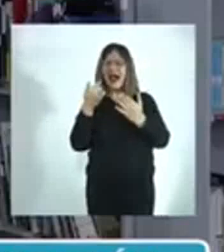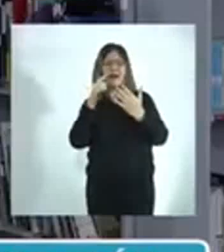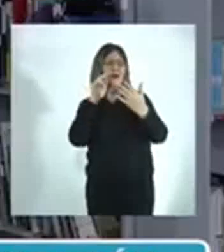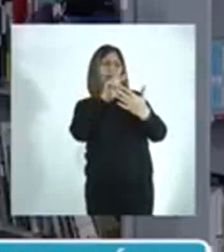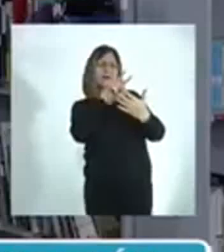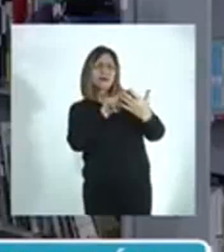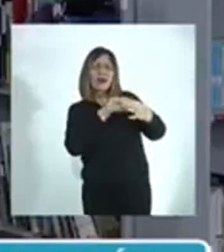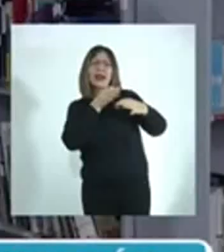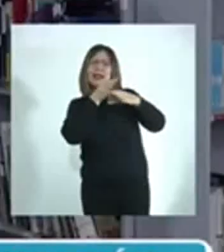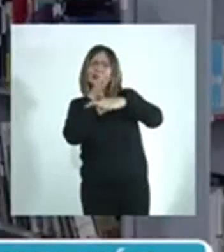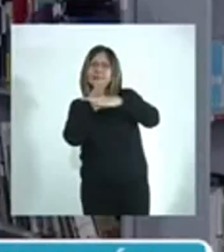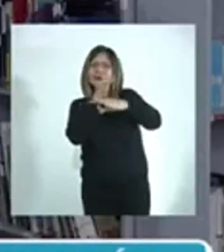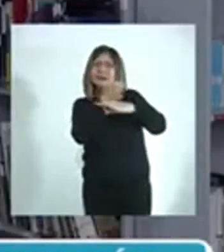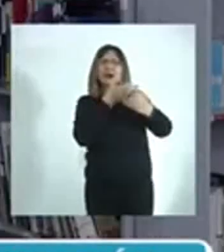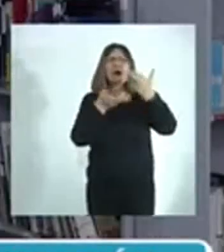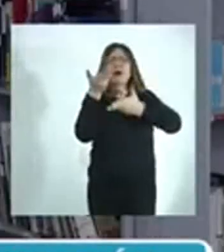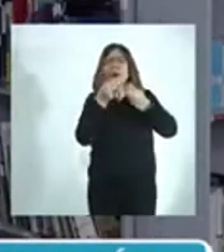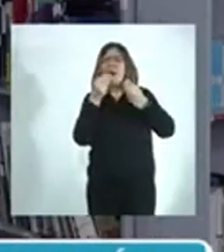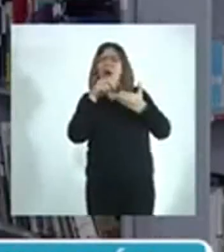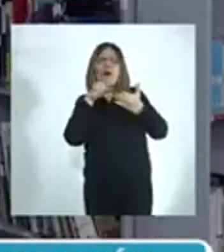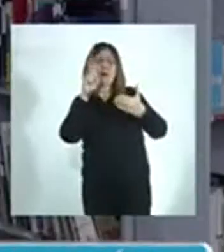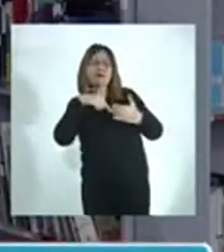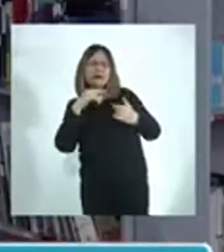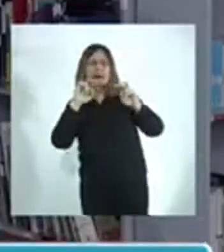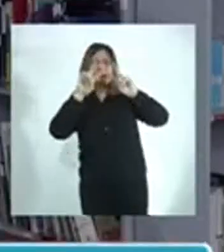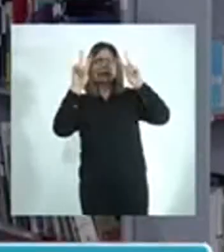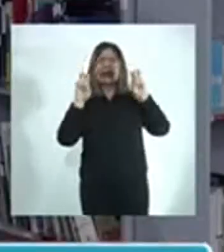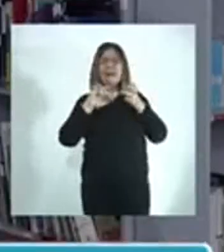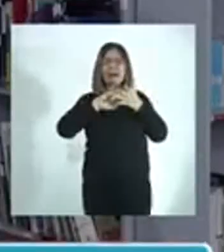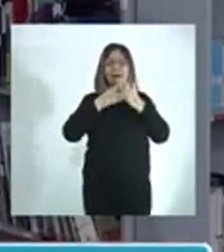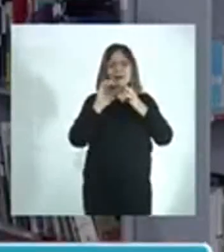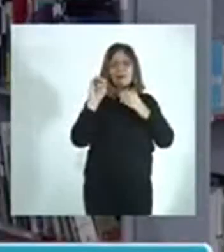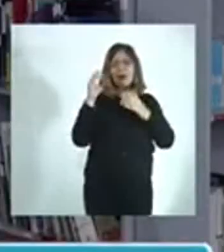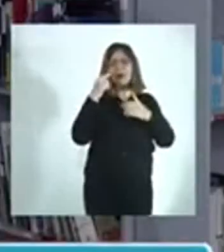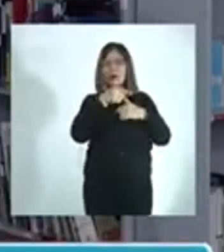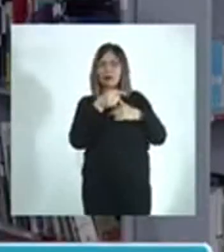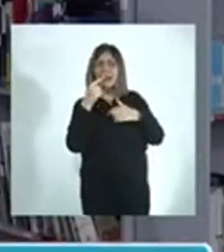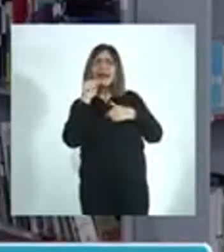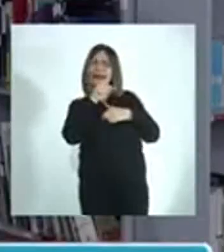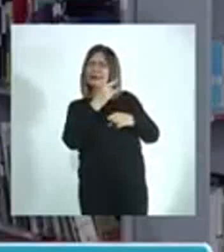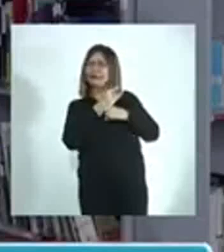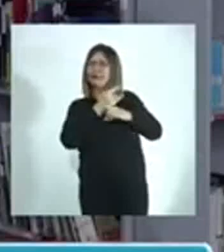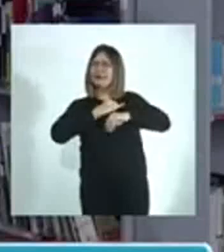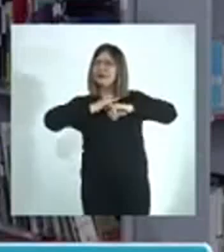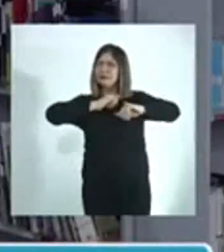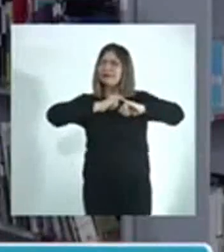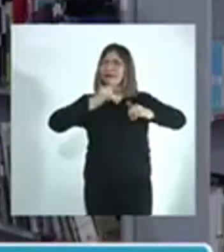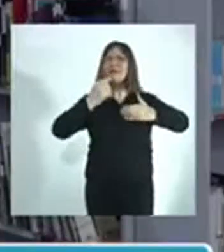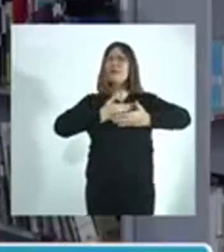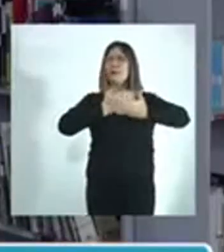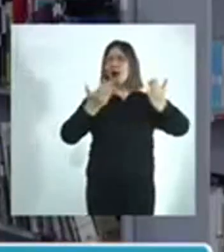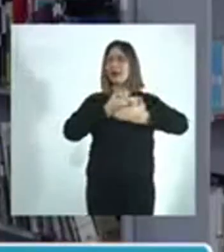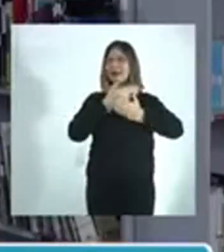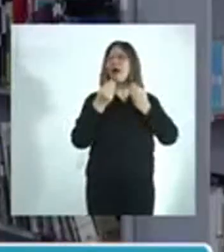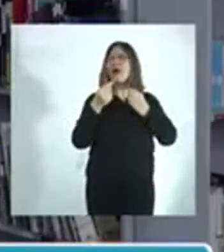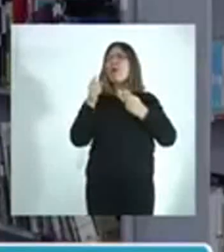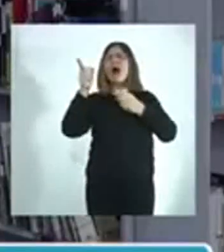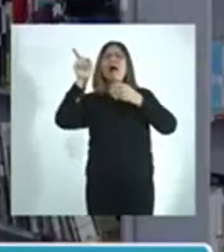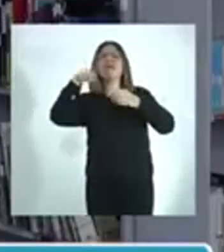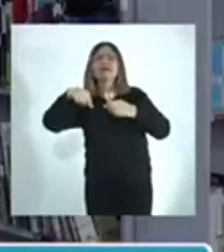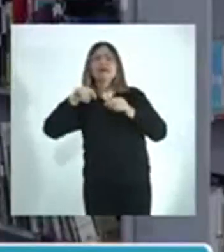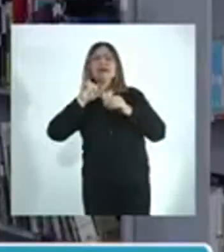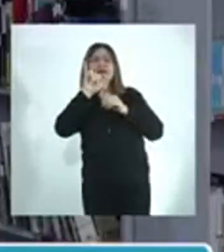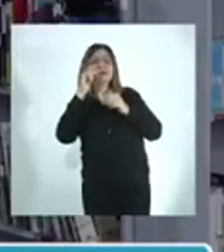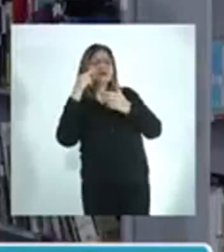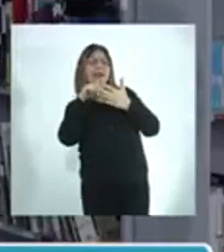lo veíamos también, lo compartíamos a través de este congreso, y allí lo veíamos a Valentín, que siempre está ayudando con tutoriales. Valentino